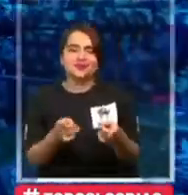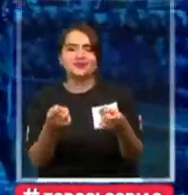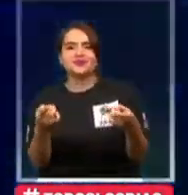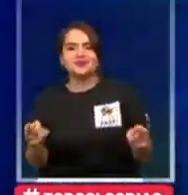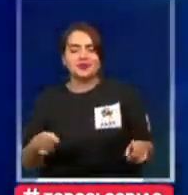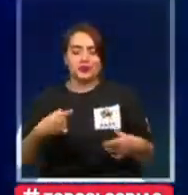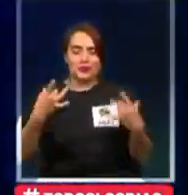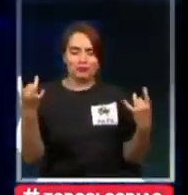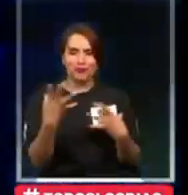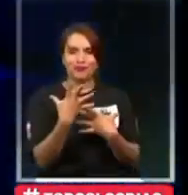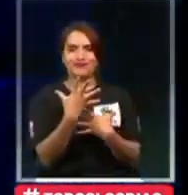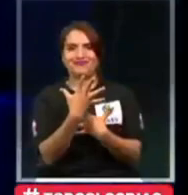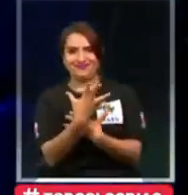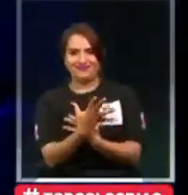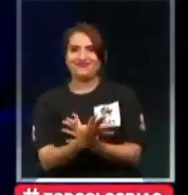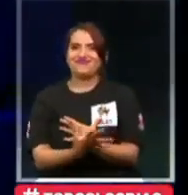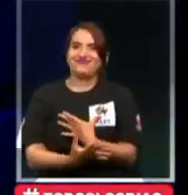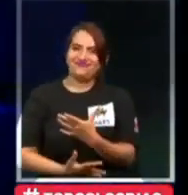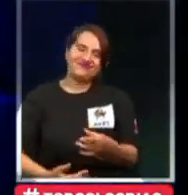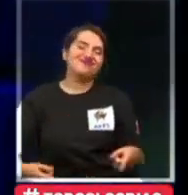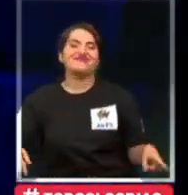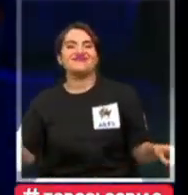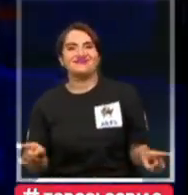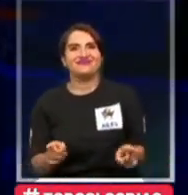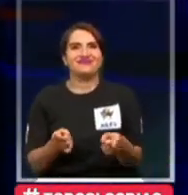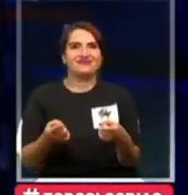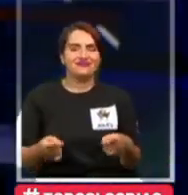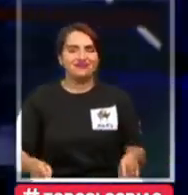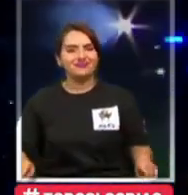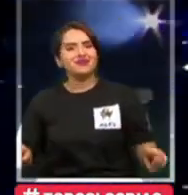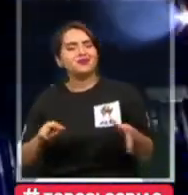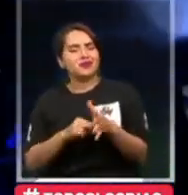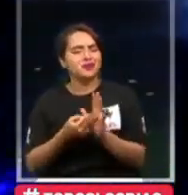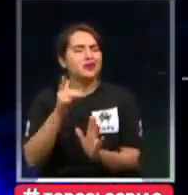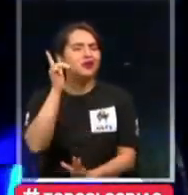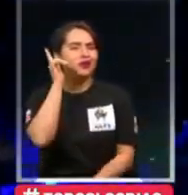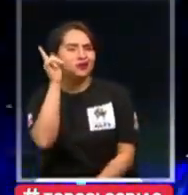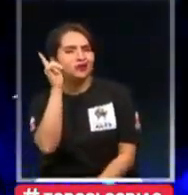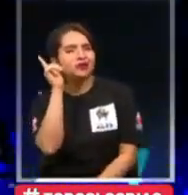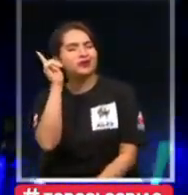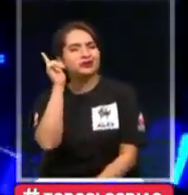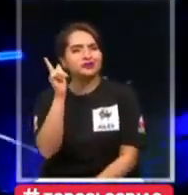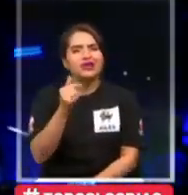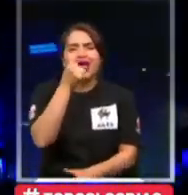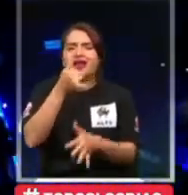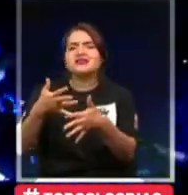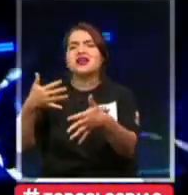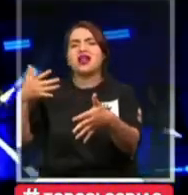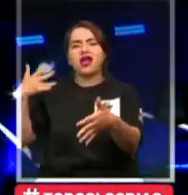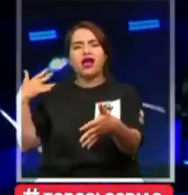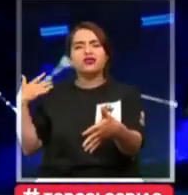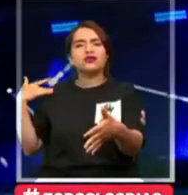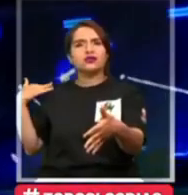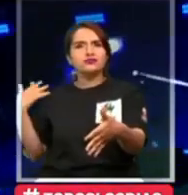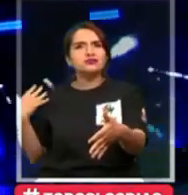bellaco, no somos nada, pero estamos vuelto hace rato.